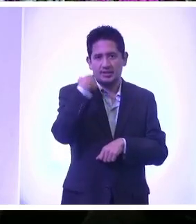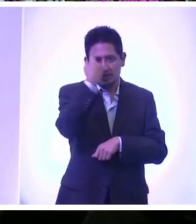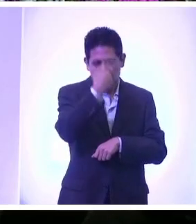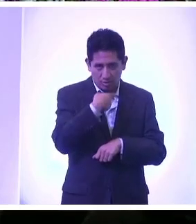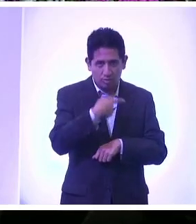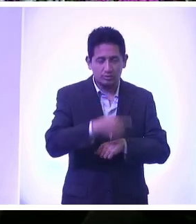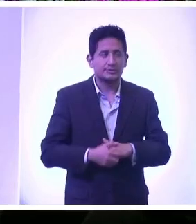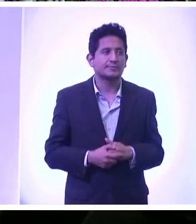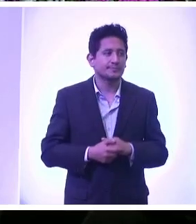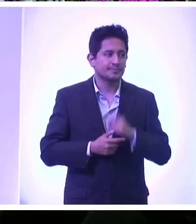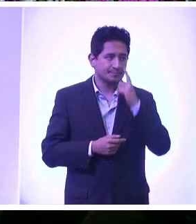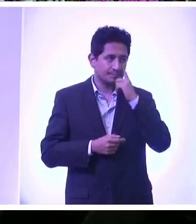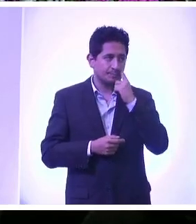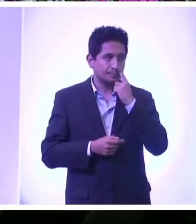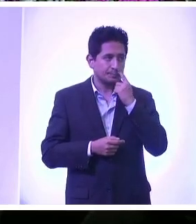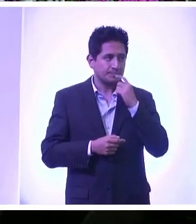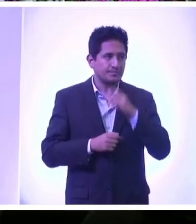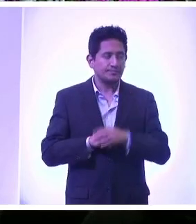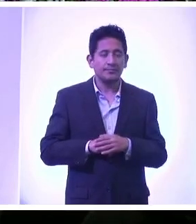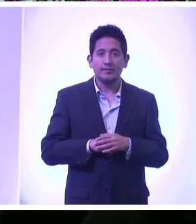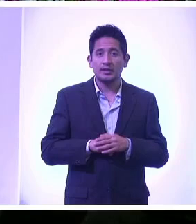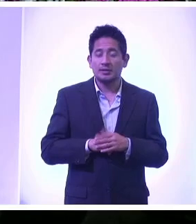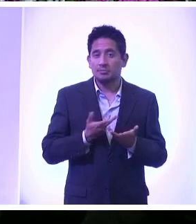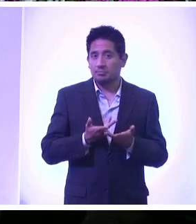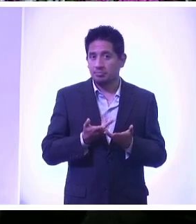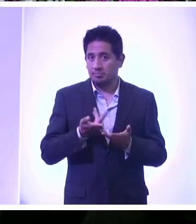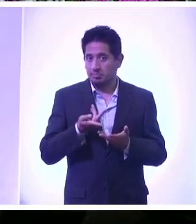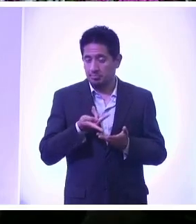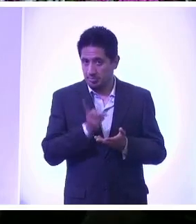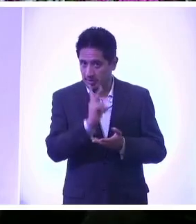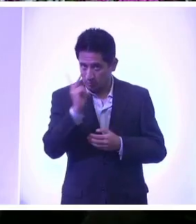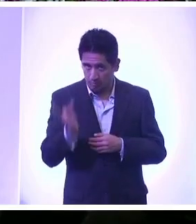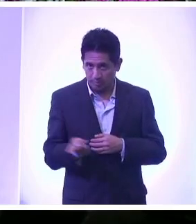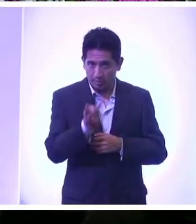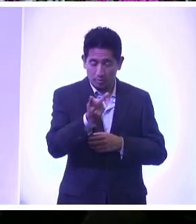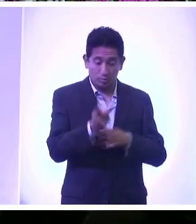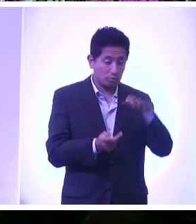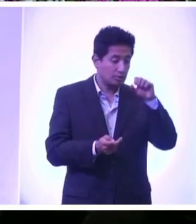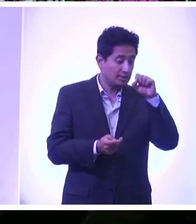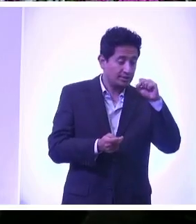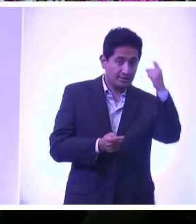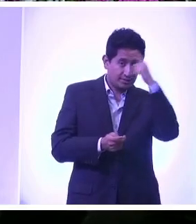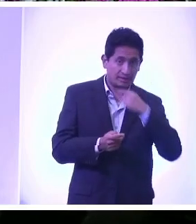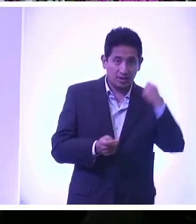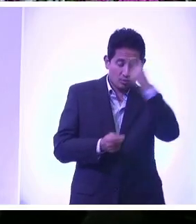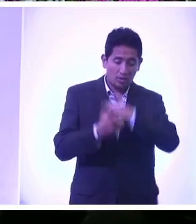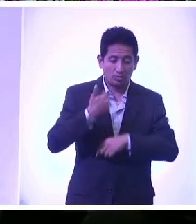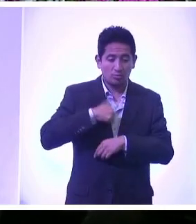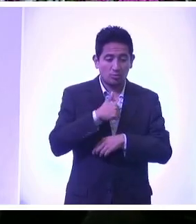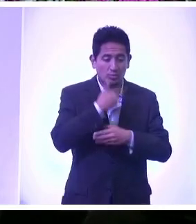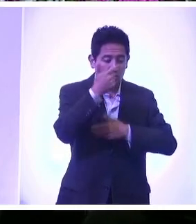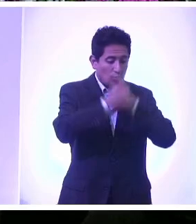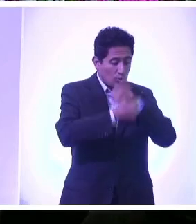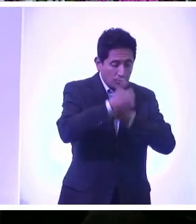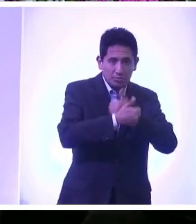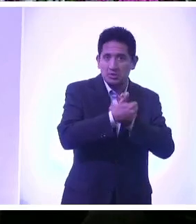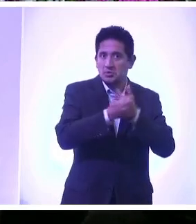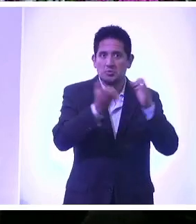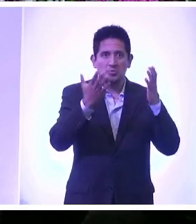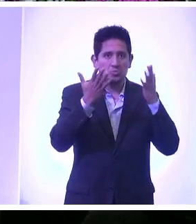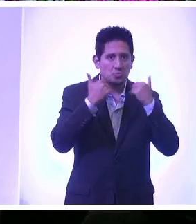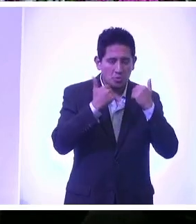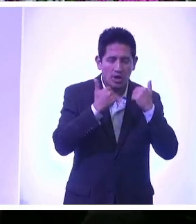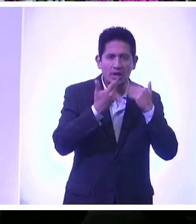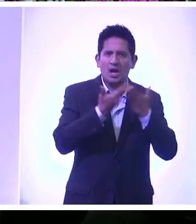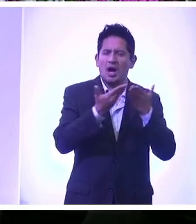equivoco si corregir ahora díganme si en 60 horas no éramos competitivos cómo vamos a lograr en 30 horas tener